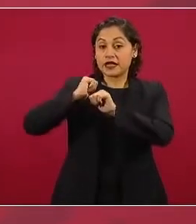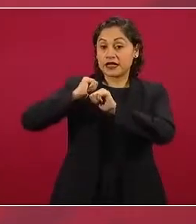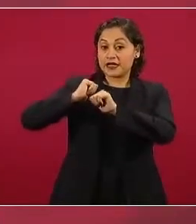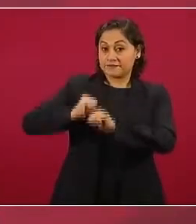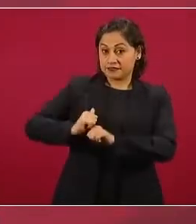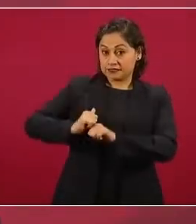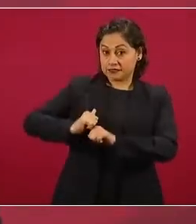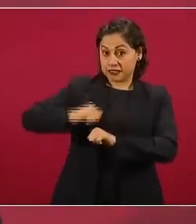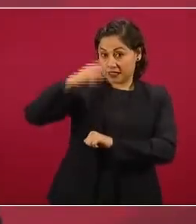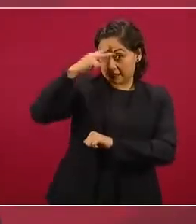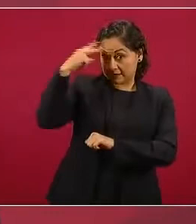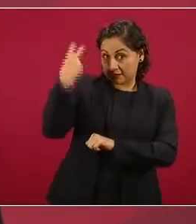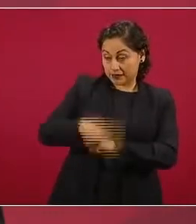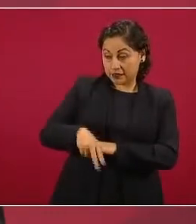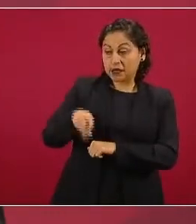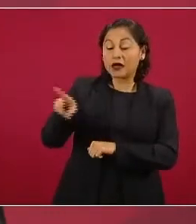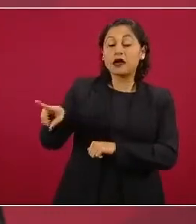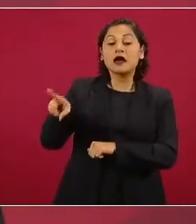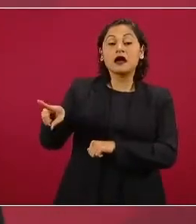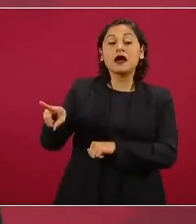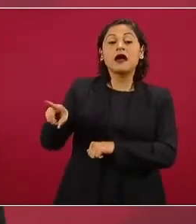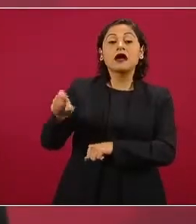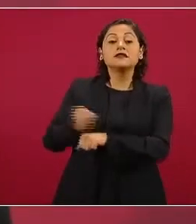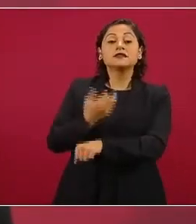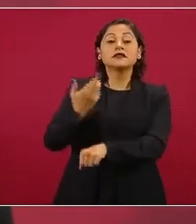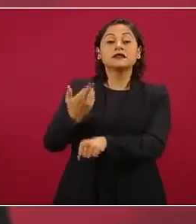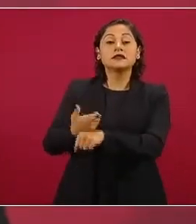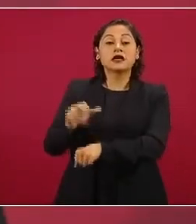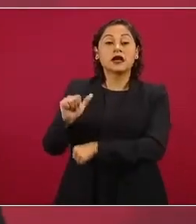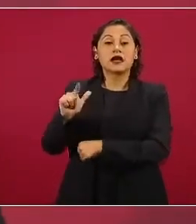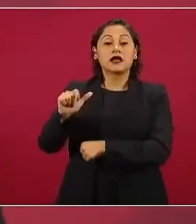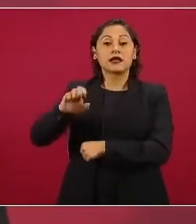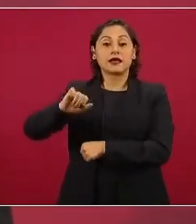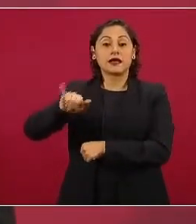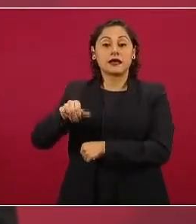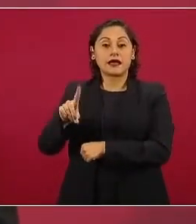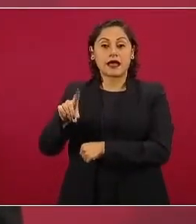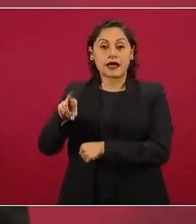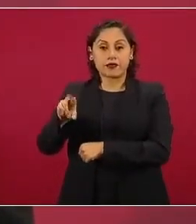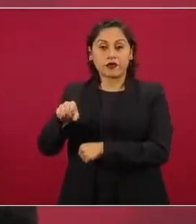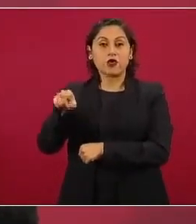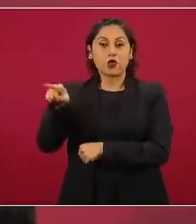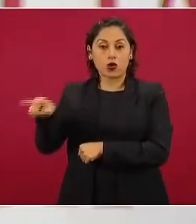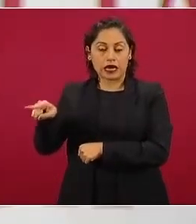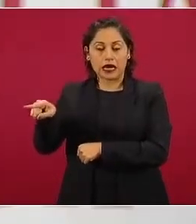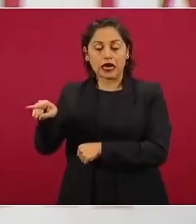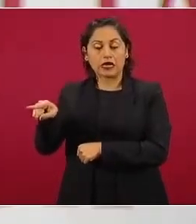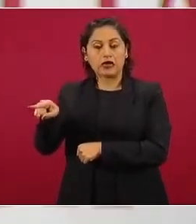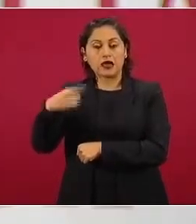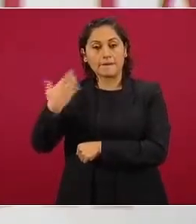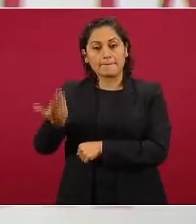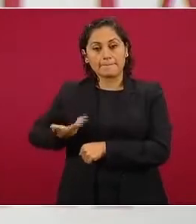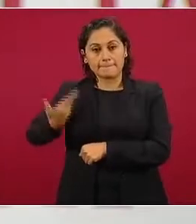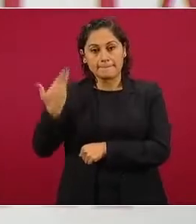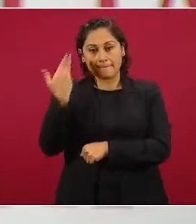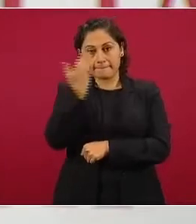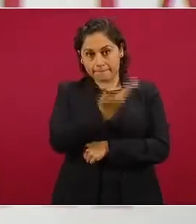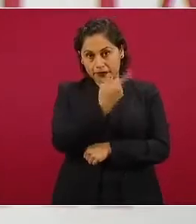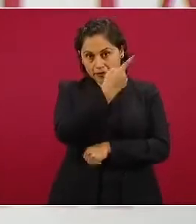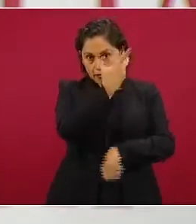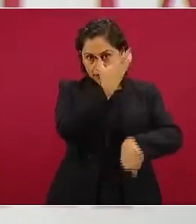Mexicana, el doctor Alejandro Gertz, se solicitó formalmente a los Estados Unidos, a la contraparte,